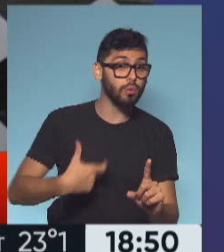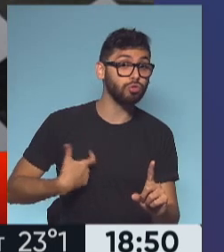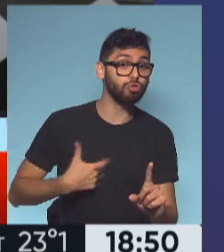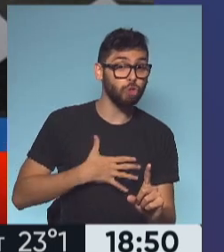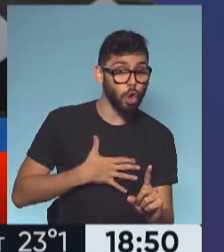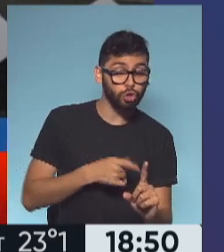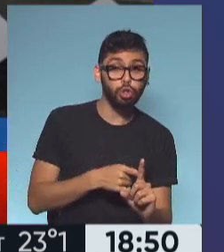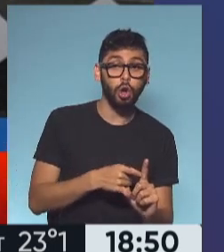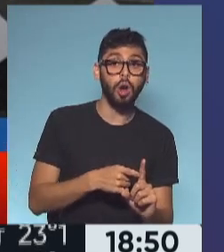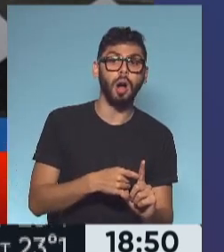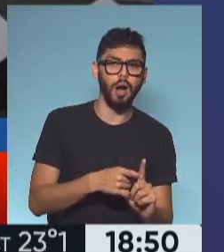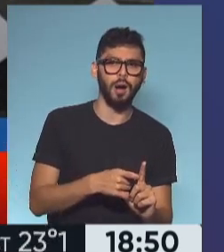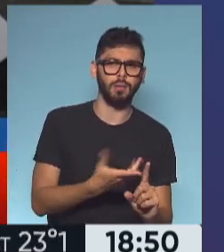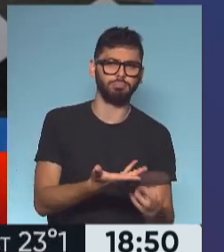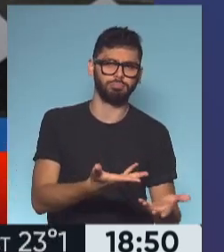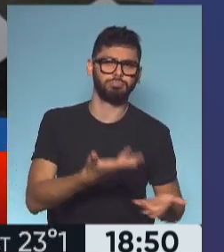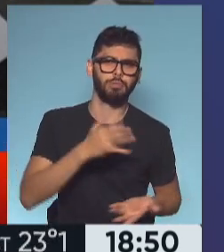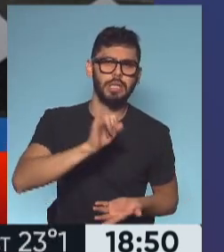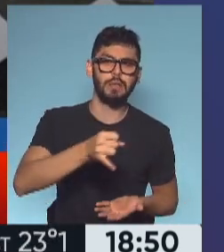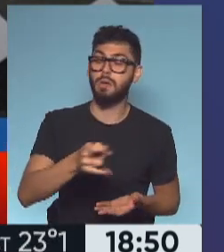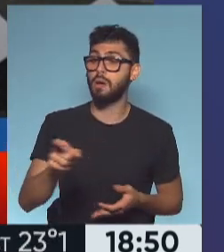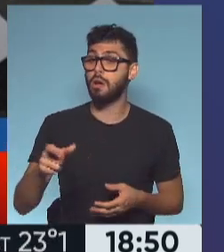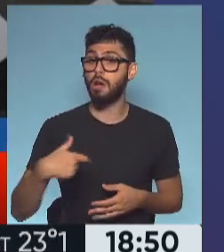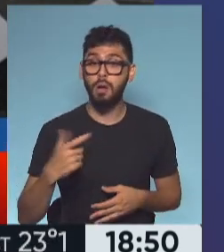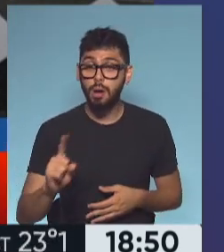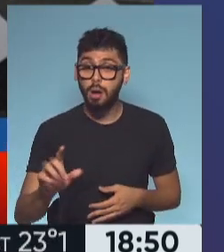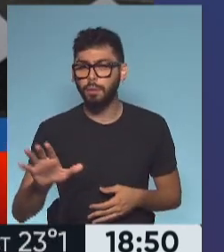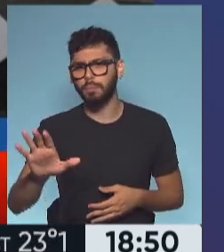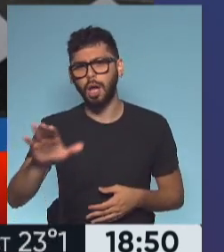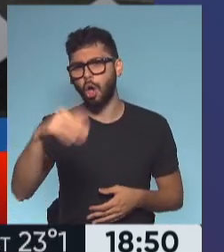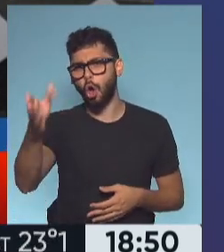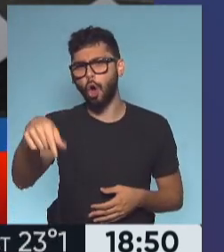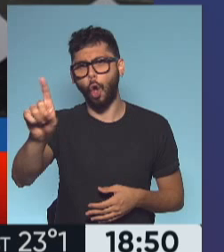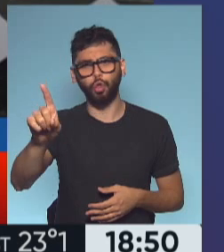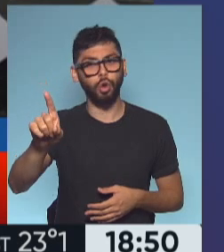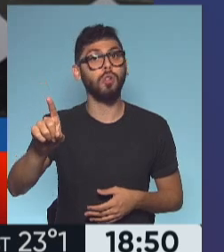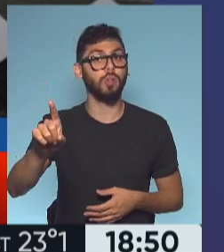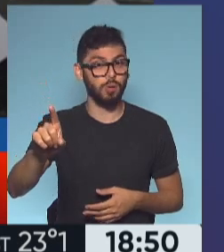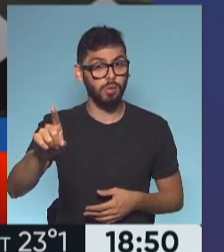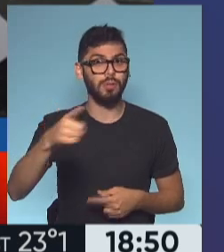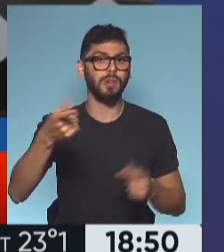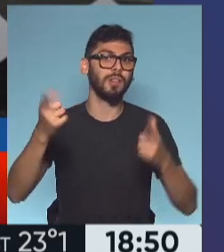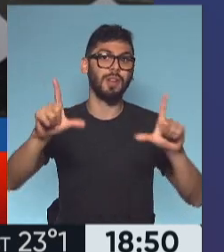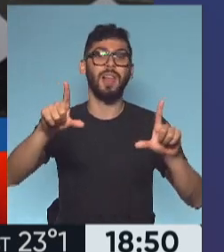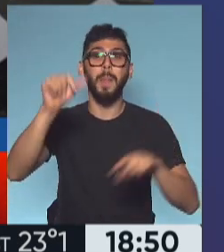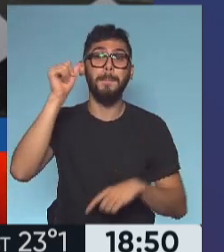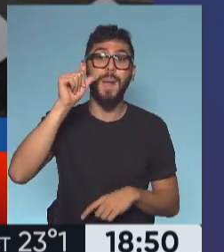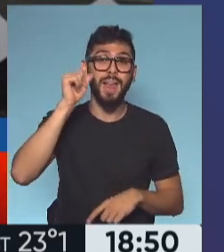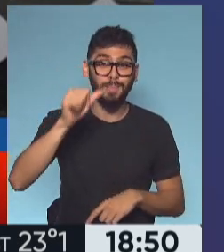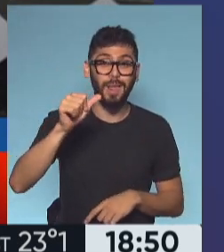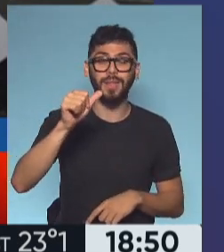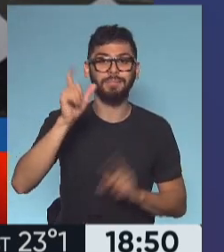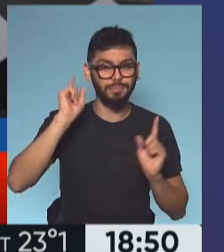cobertura nuestra? Bueno, sí lo atendemos. Y si no, busque otra. Ahí, ¿sí? Mientras vemos otra imagen de Mar del Plata.